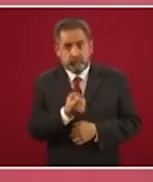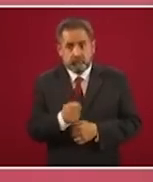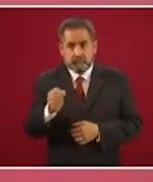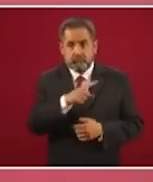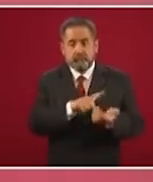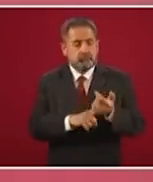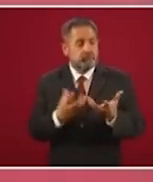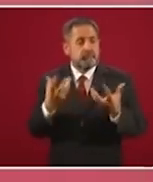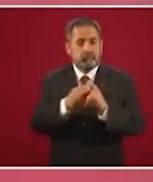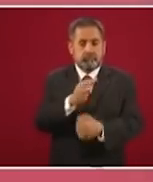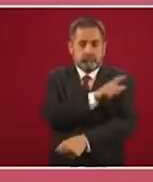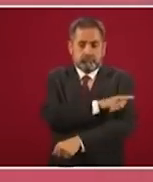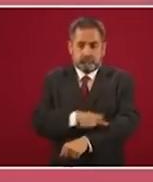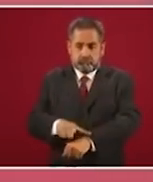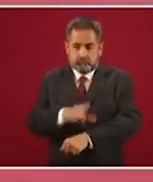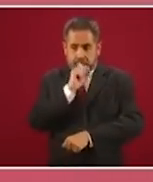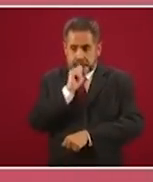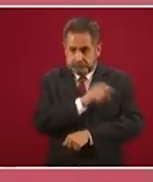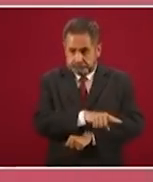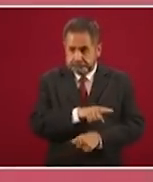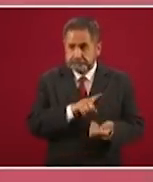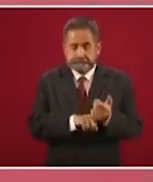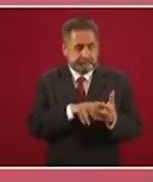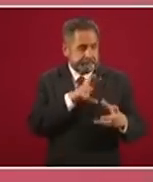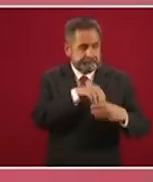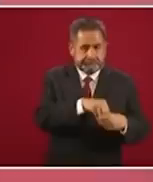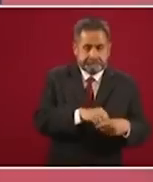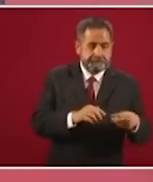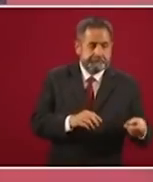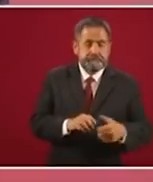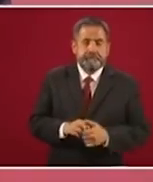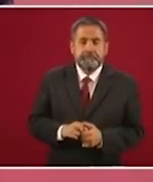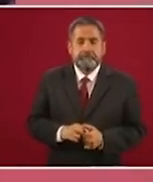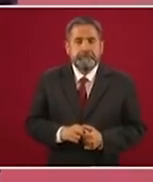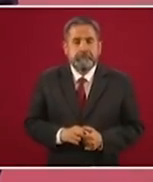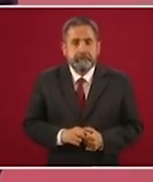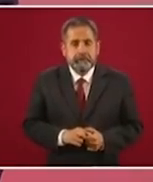esta liga a la que haces tu mención. Estaba